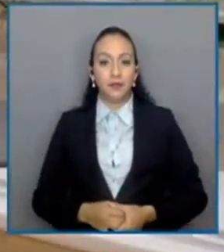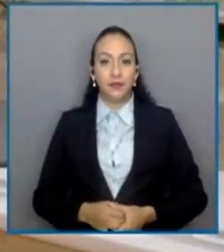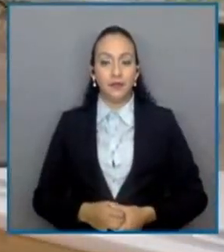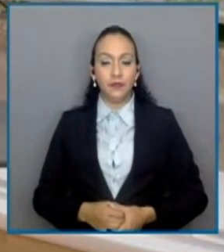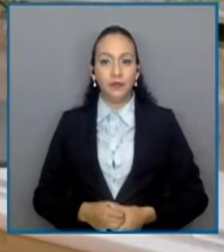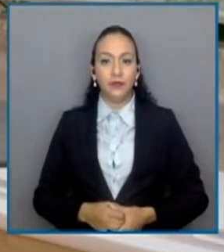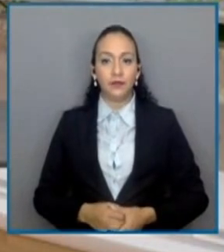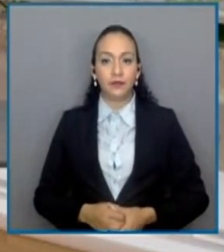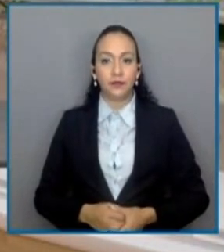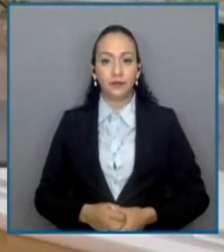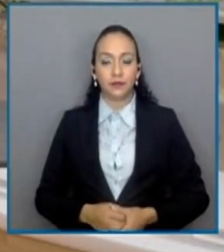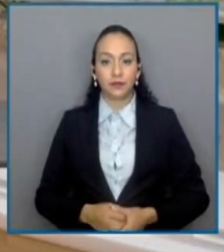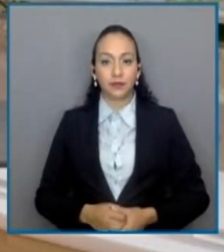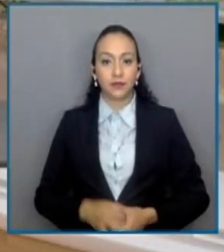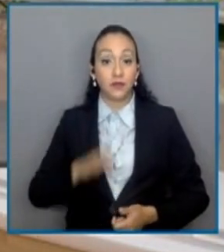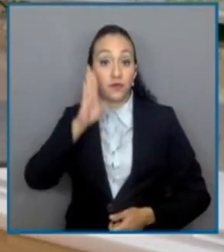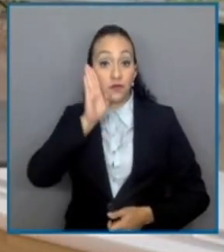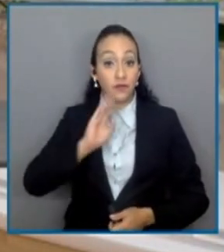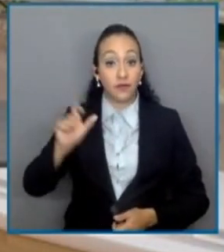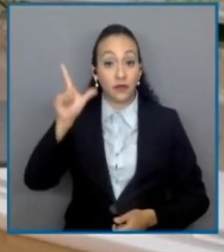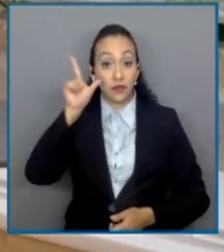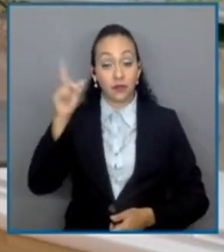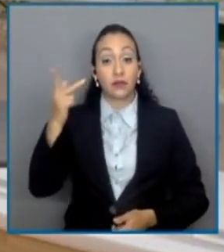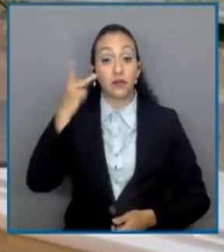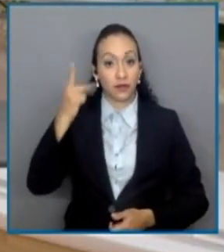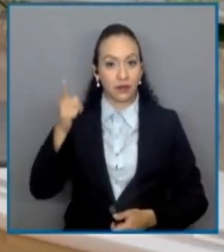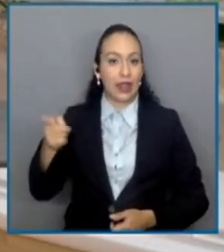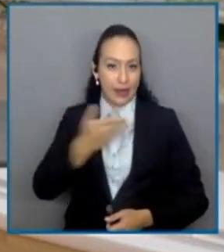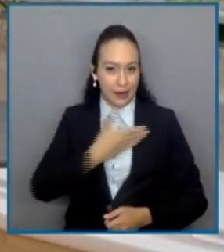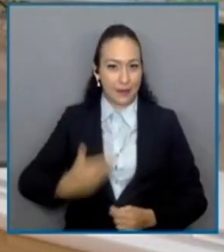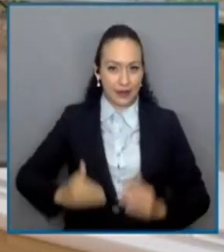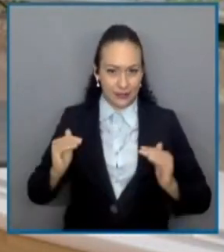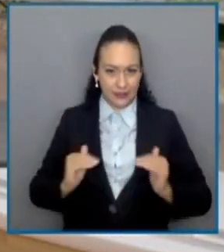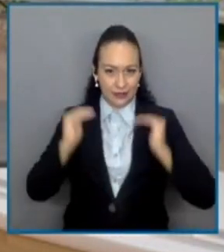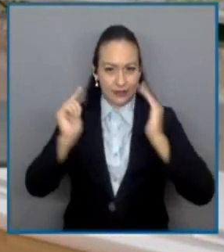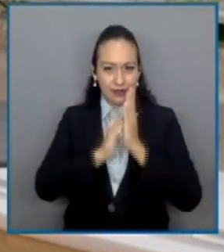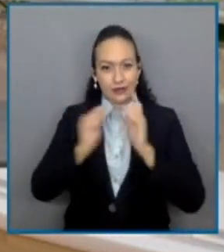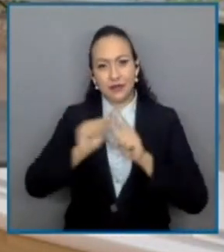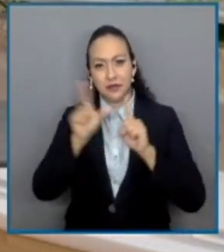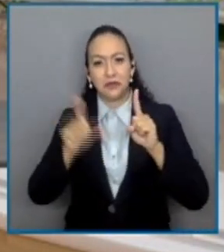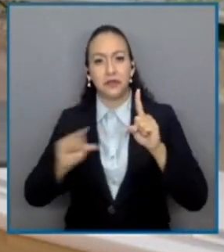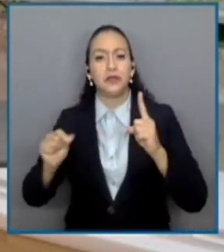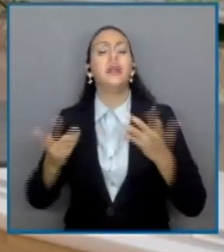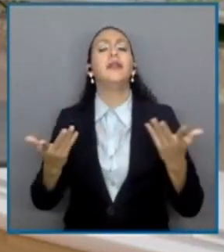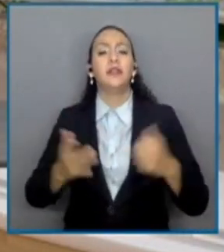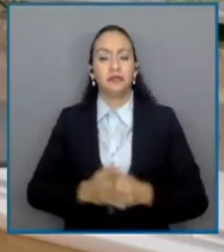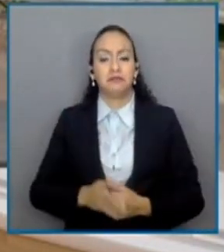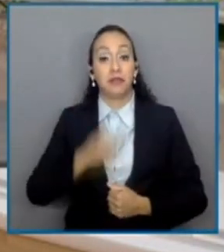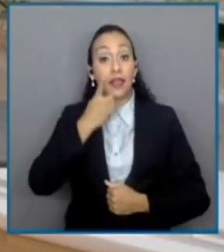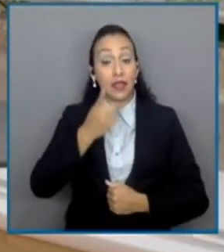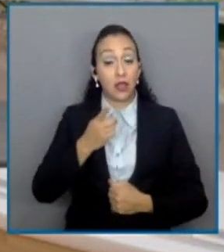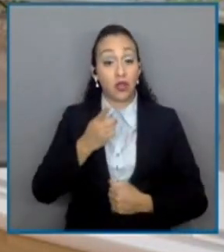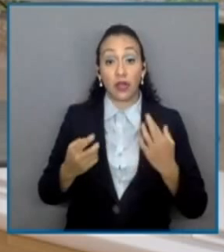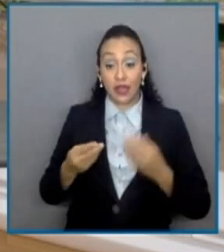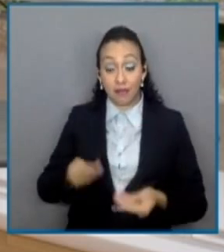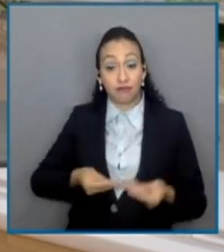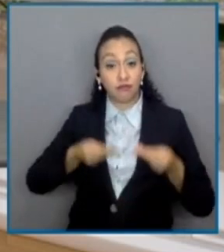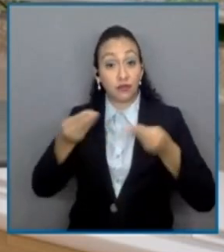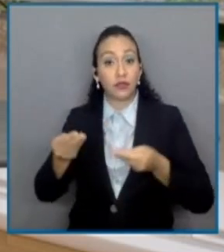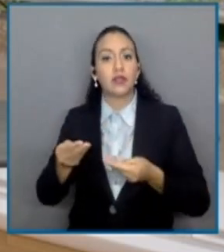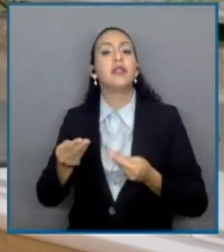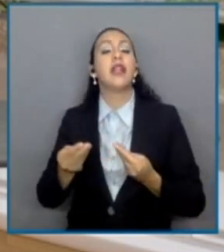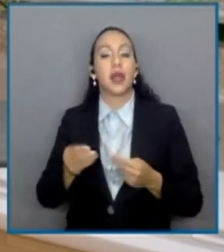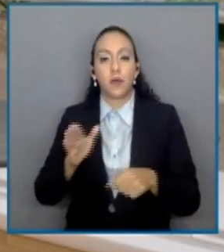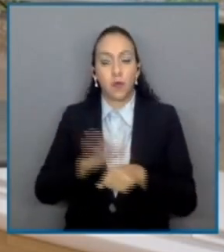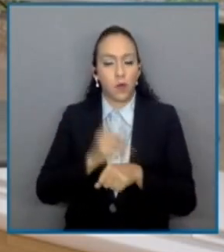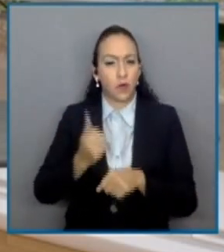La ministra presidenta de la Suprema Corte, Norma Piña, anunció que entregarán las conclusiones que resulten de los foros de análisis